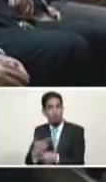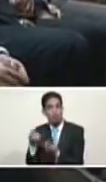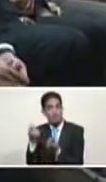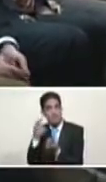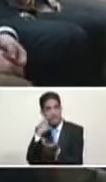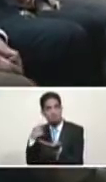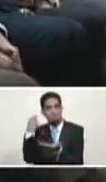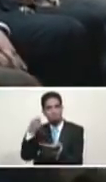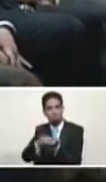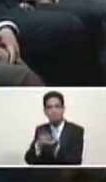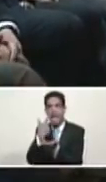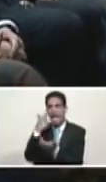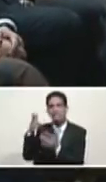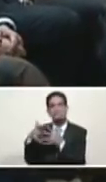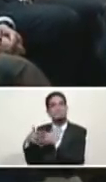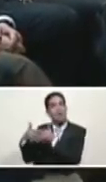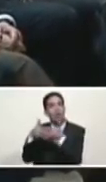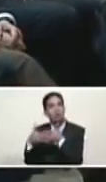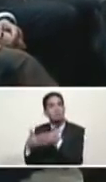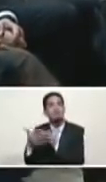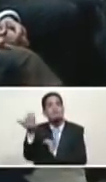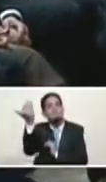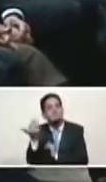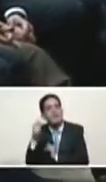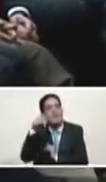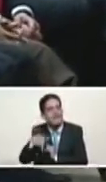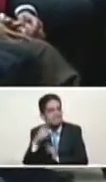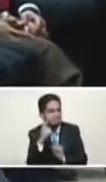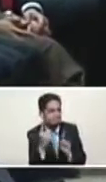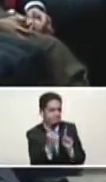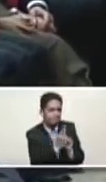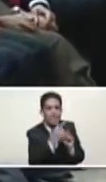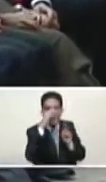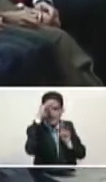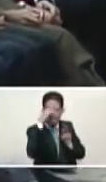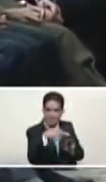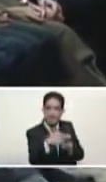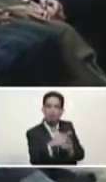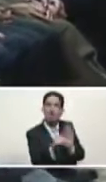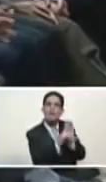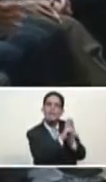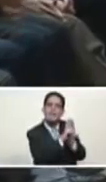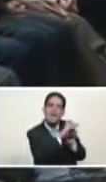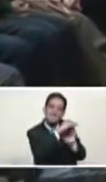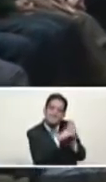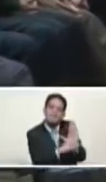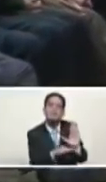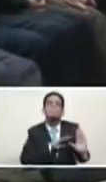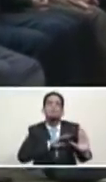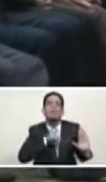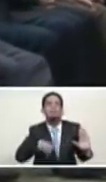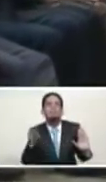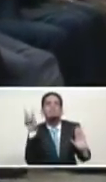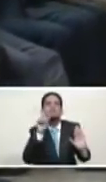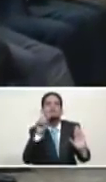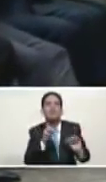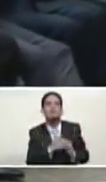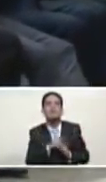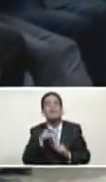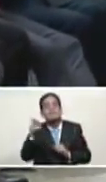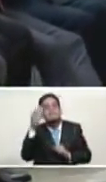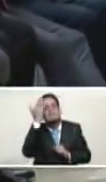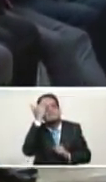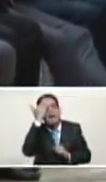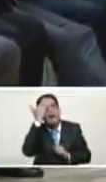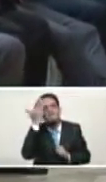Estados Unidos y sus mayores empresas van a venir aquí y van a venir respetando la Constitución y las leyes. Y ellos lo saben y